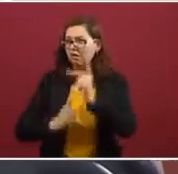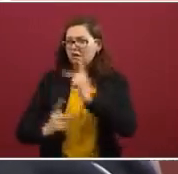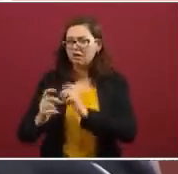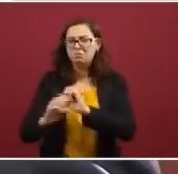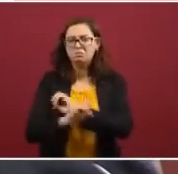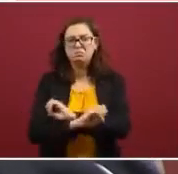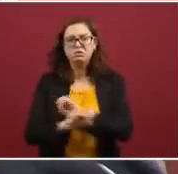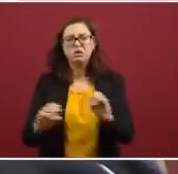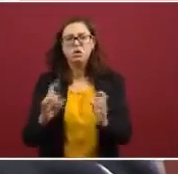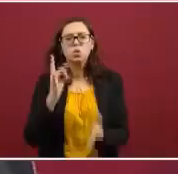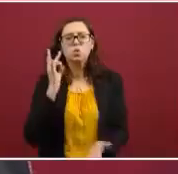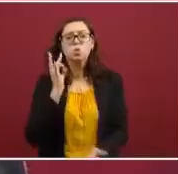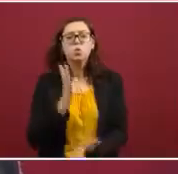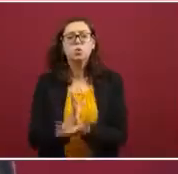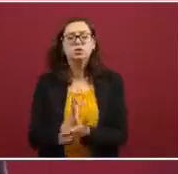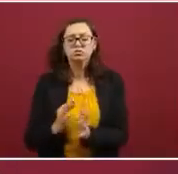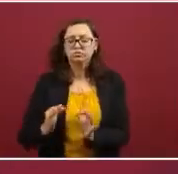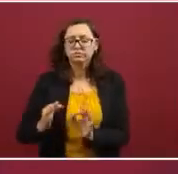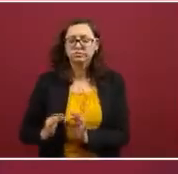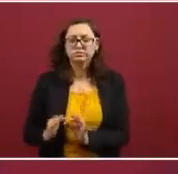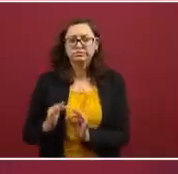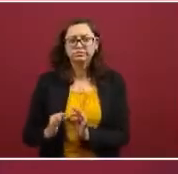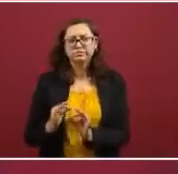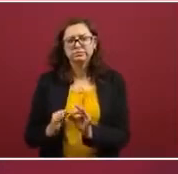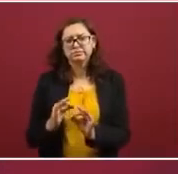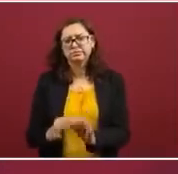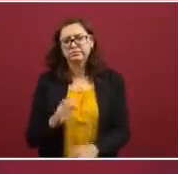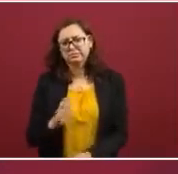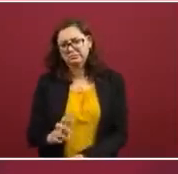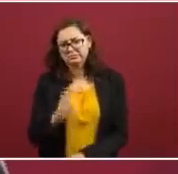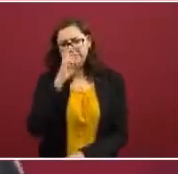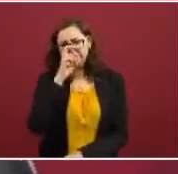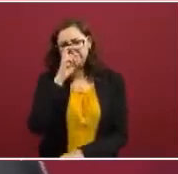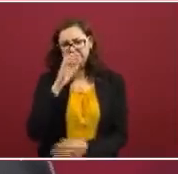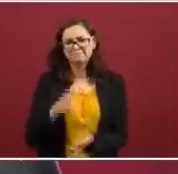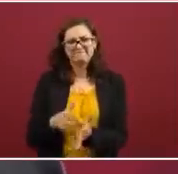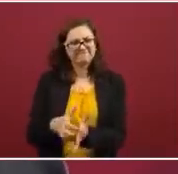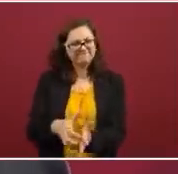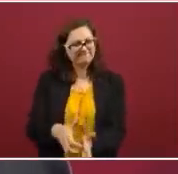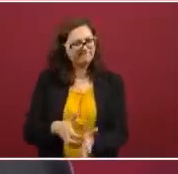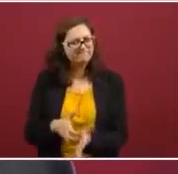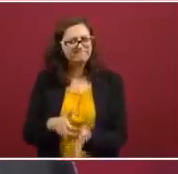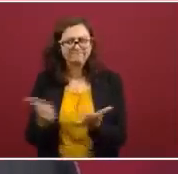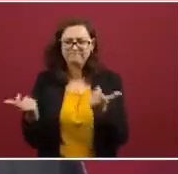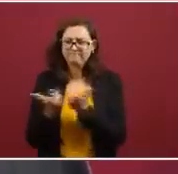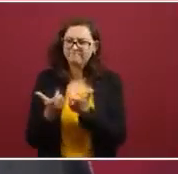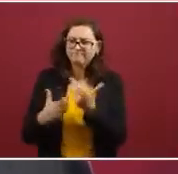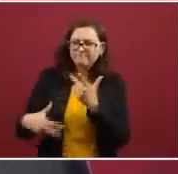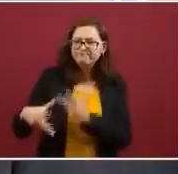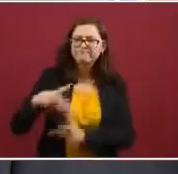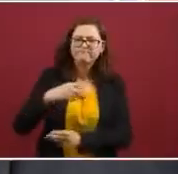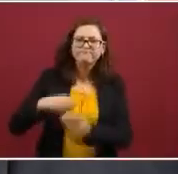disciplina en el manejo de la macroeconomía.